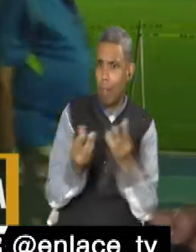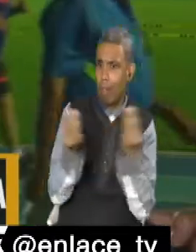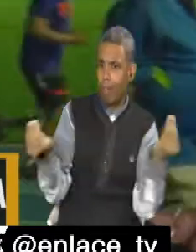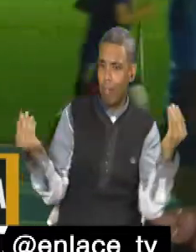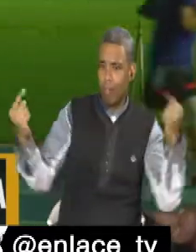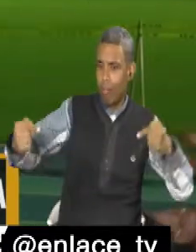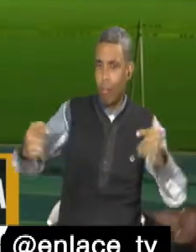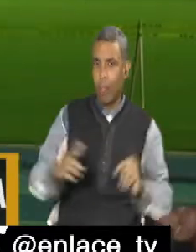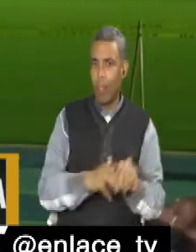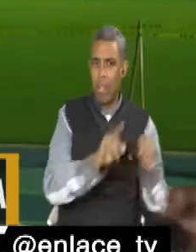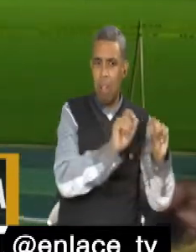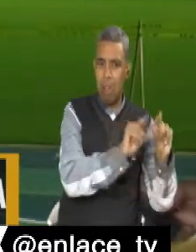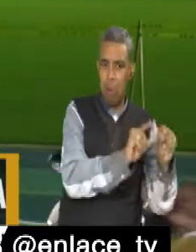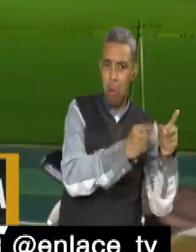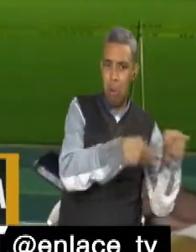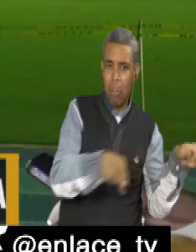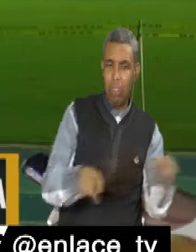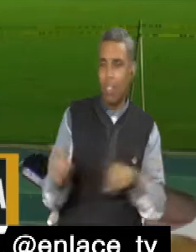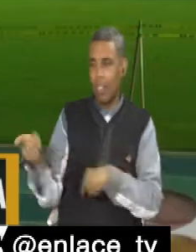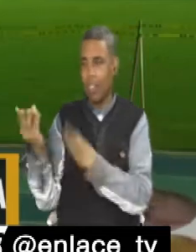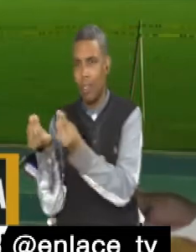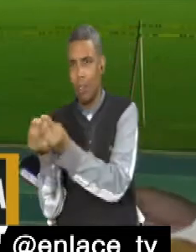vamos a intentar jugarla toda.